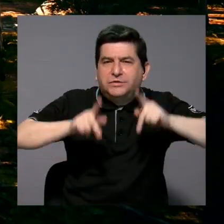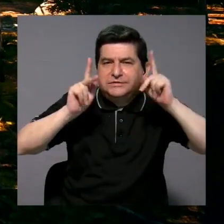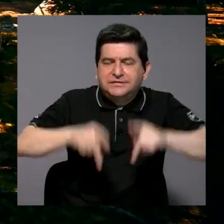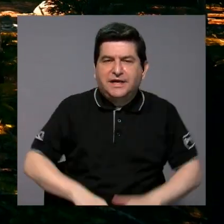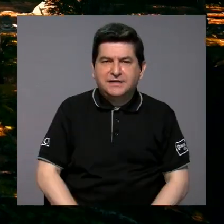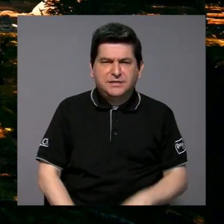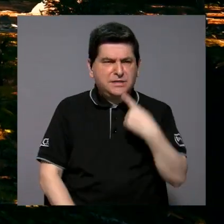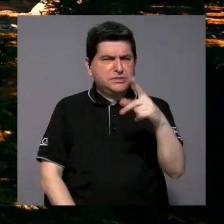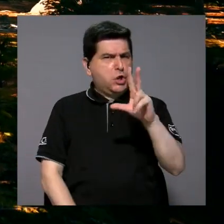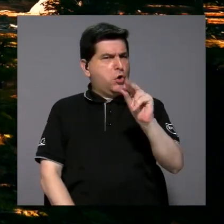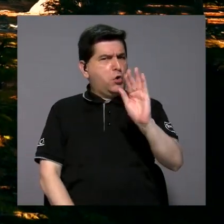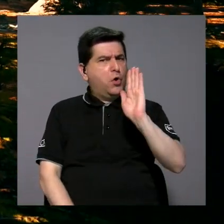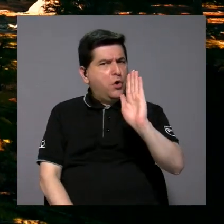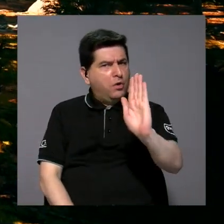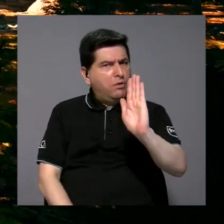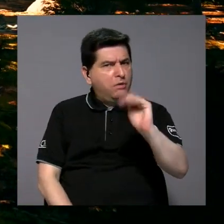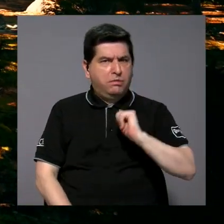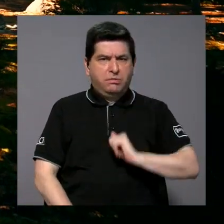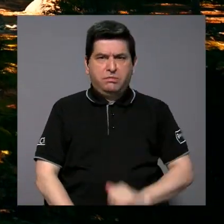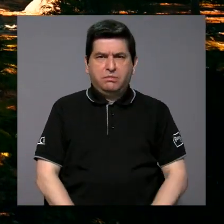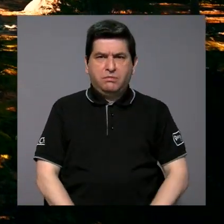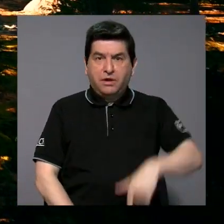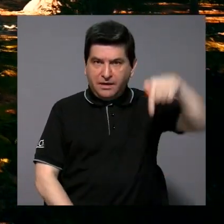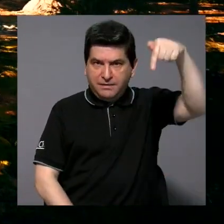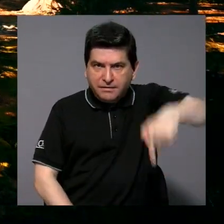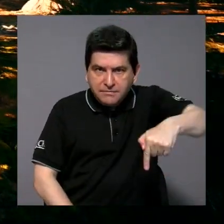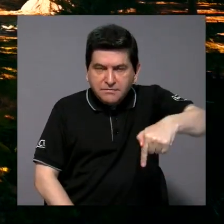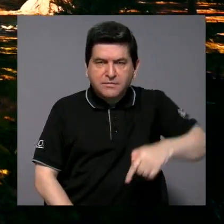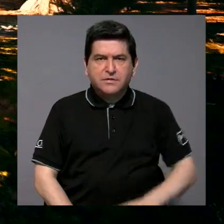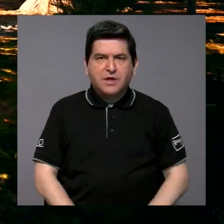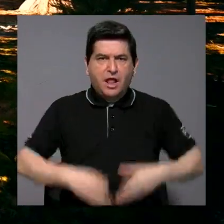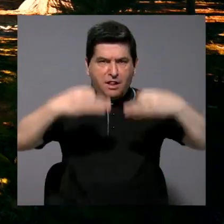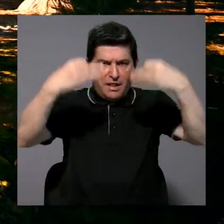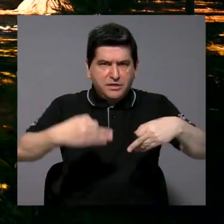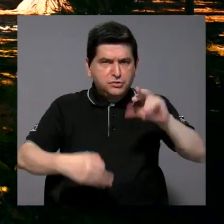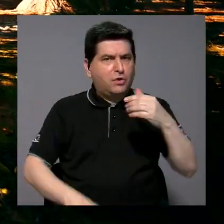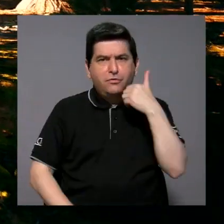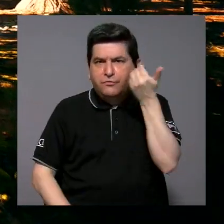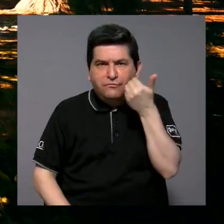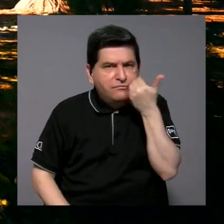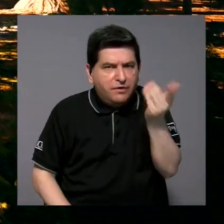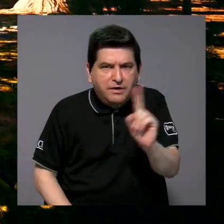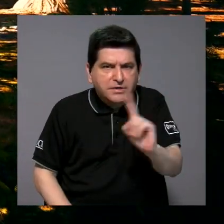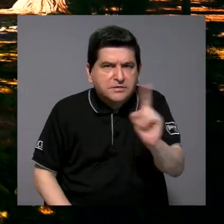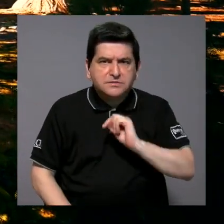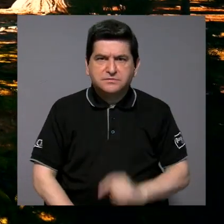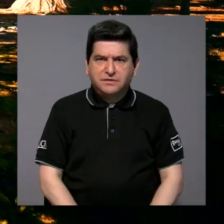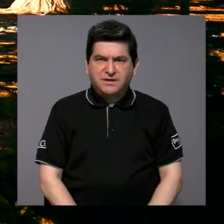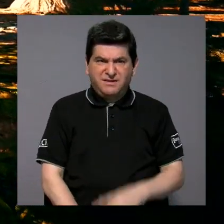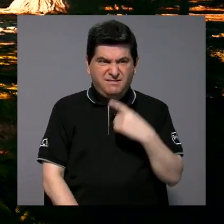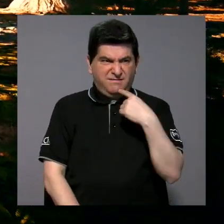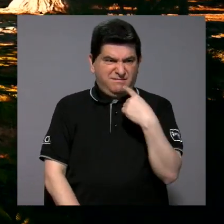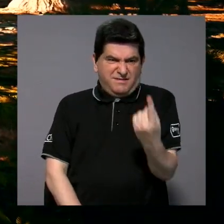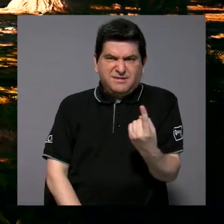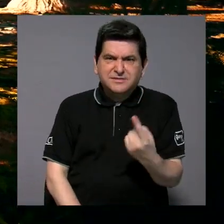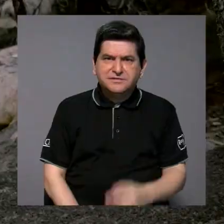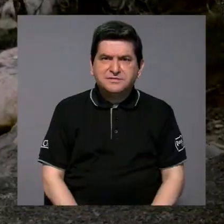personas dijeron: no, un momentito, es que aquí la decisión no es tan fácil, no es